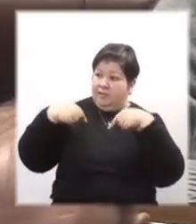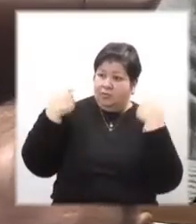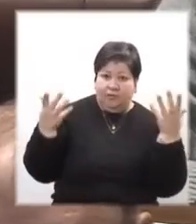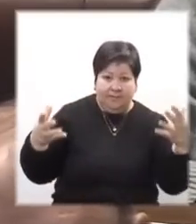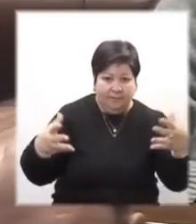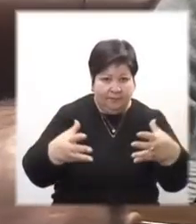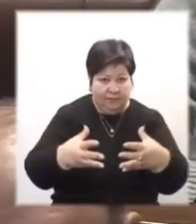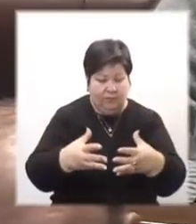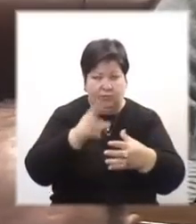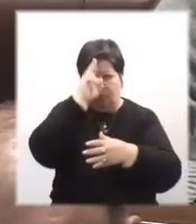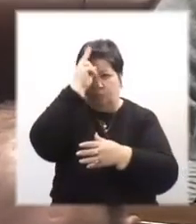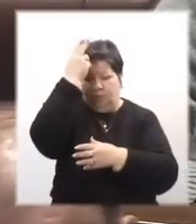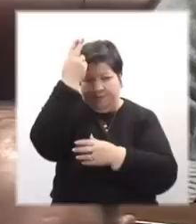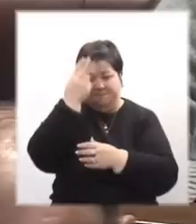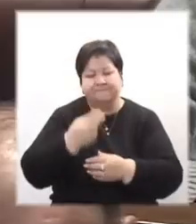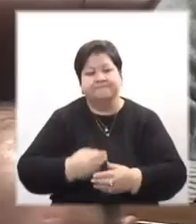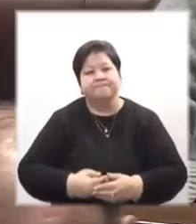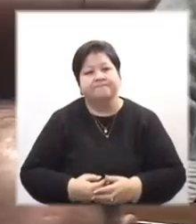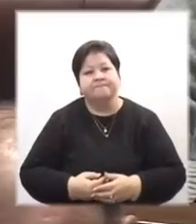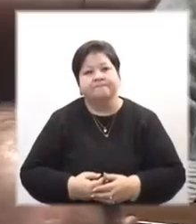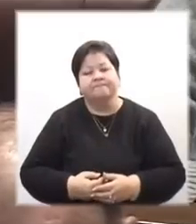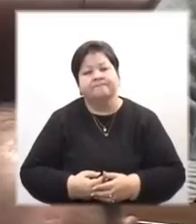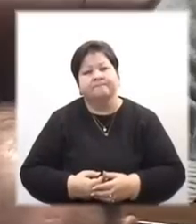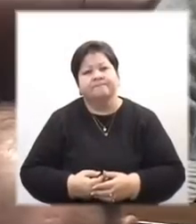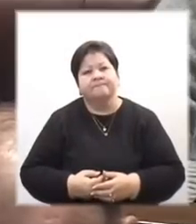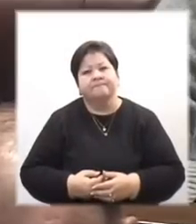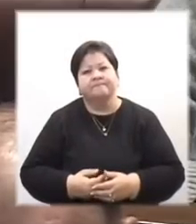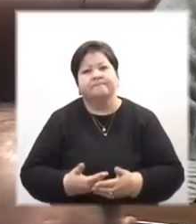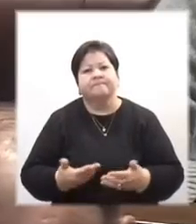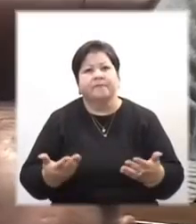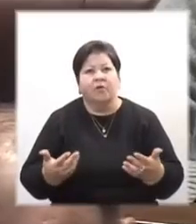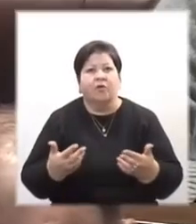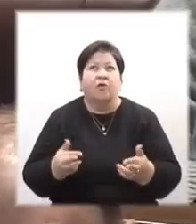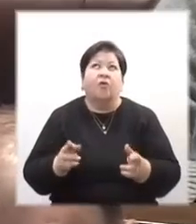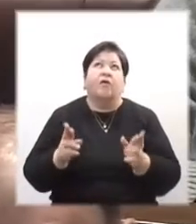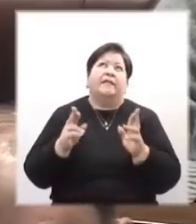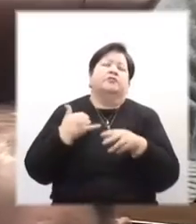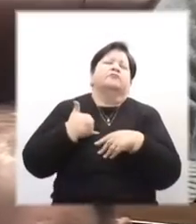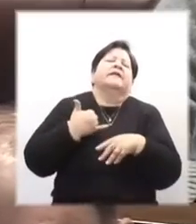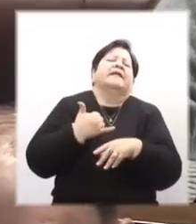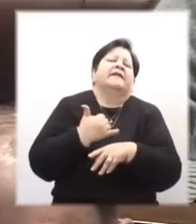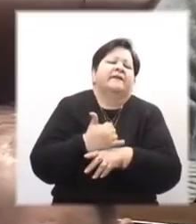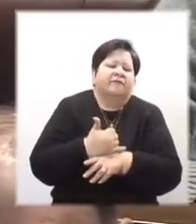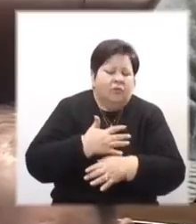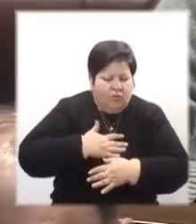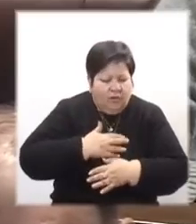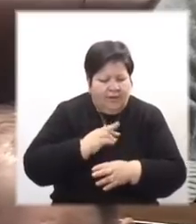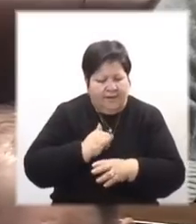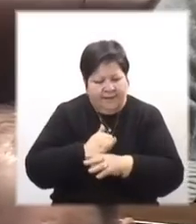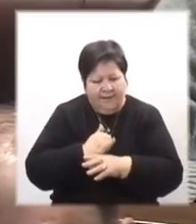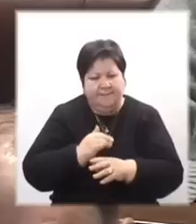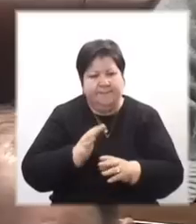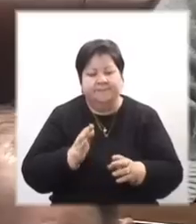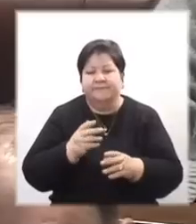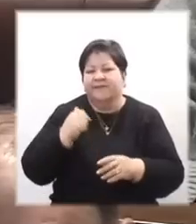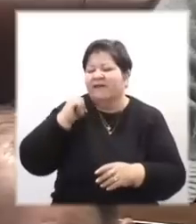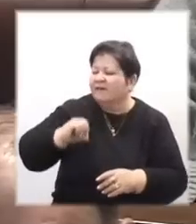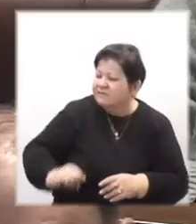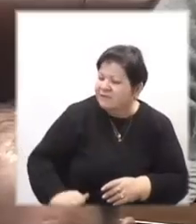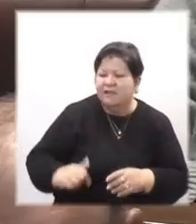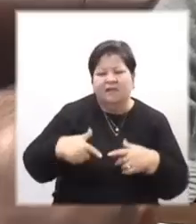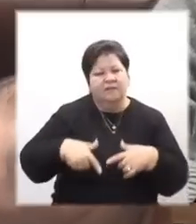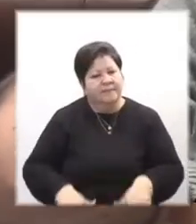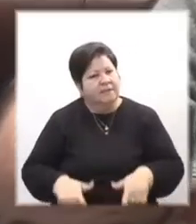población. Nosotros lo vemos, ojalá que me esté equivocando, pero vemos que el ministro está cansado,